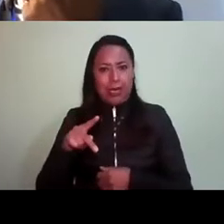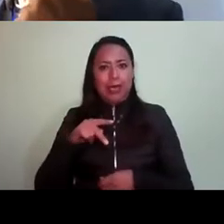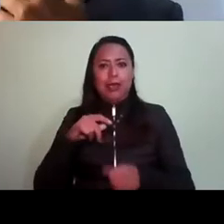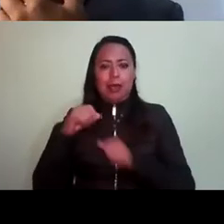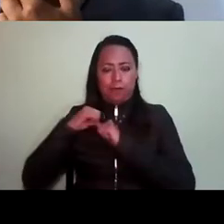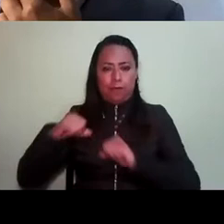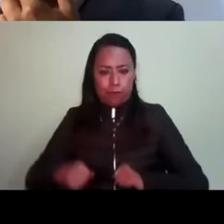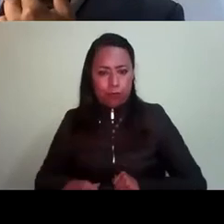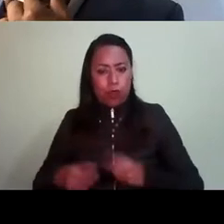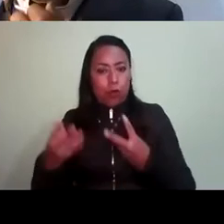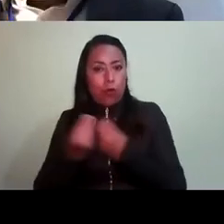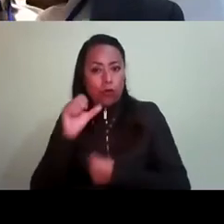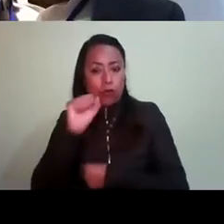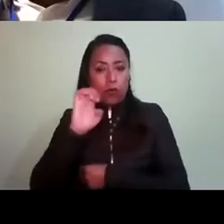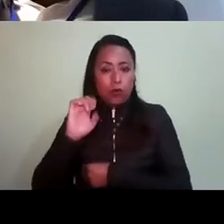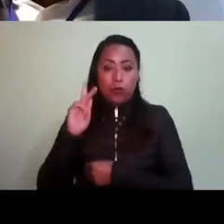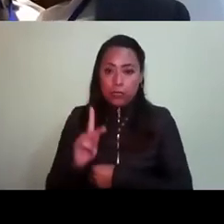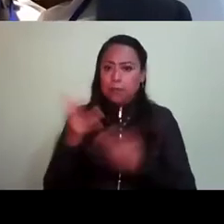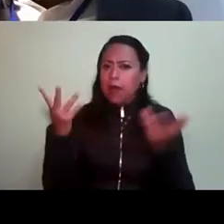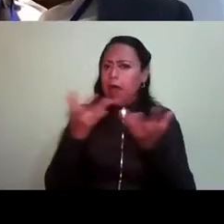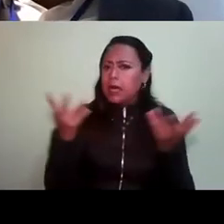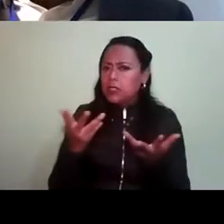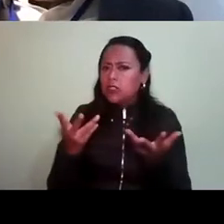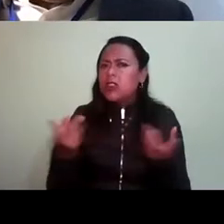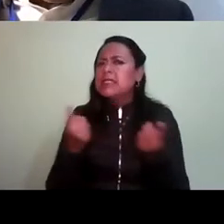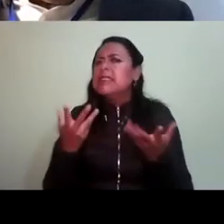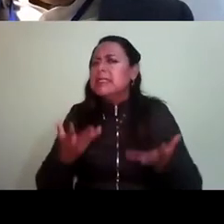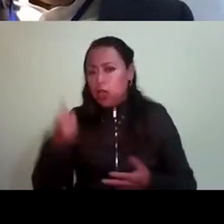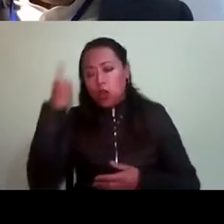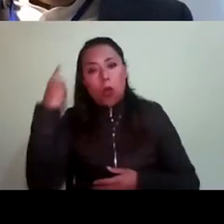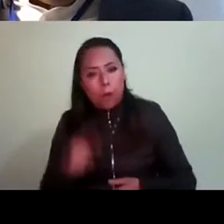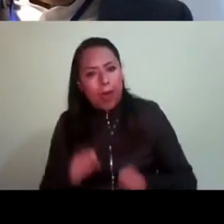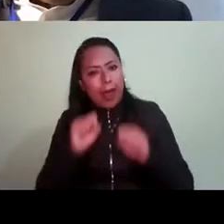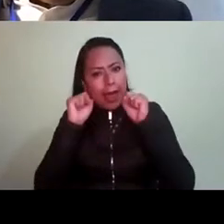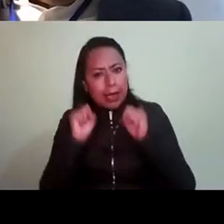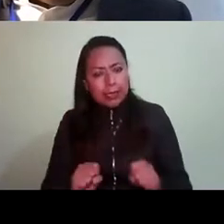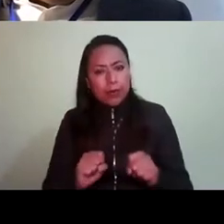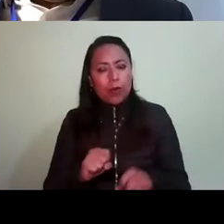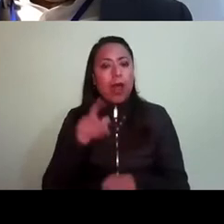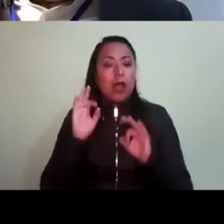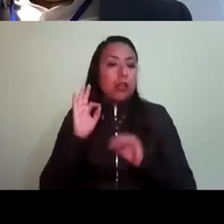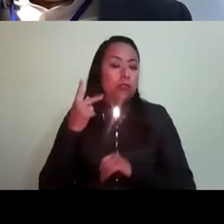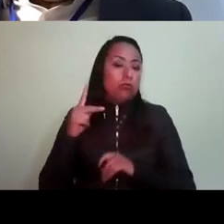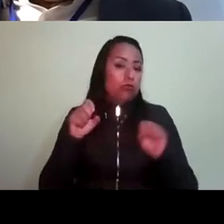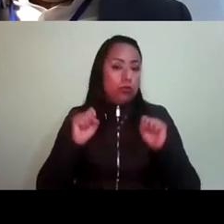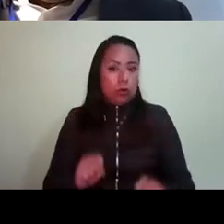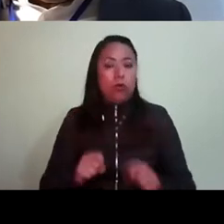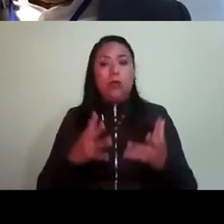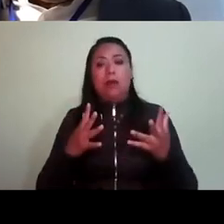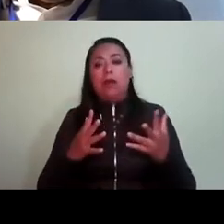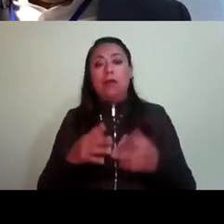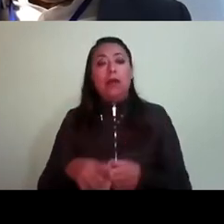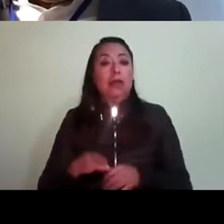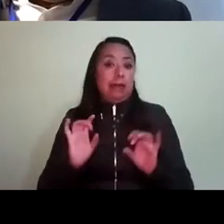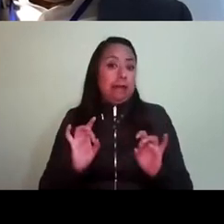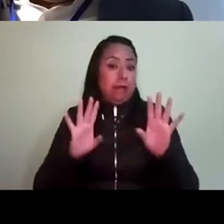SEP para garantizar su seguridad y estabilidad estructural ante inminentes eventos sísmicos?